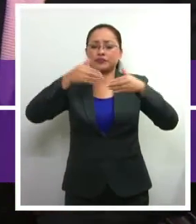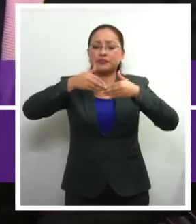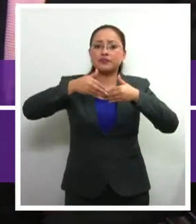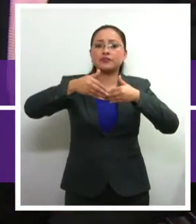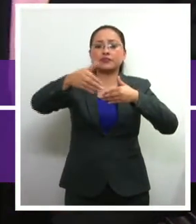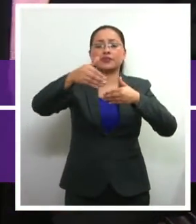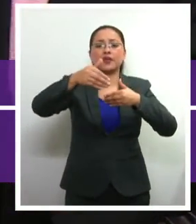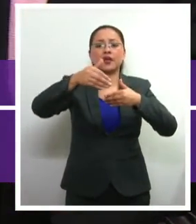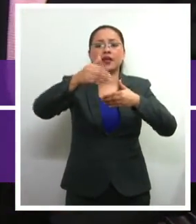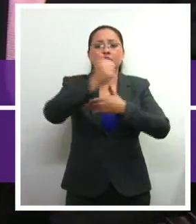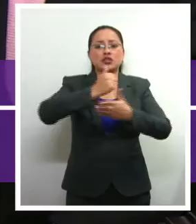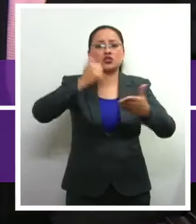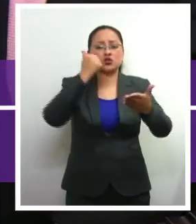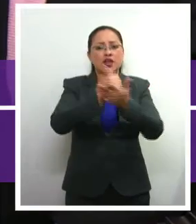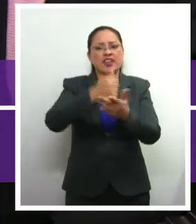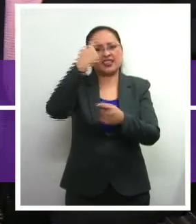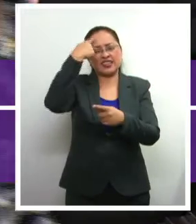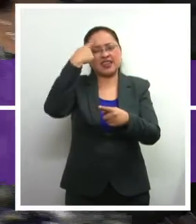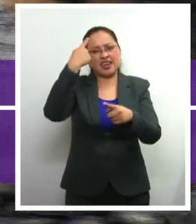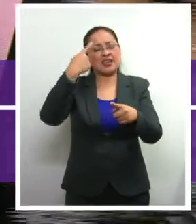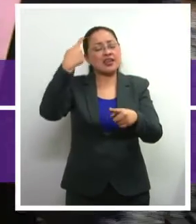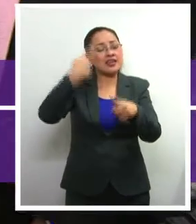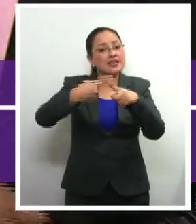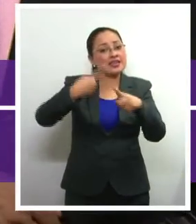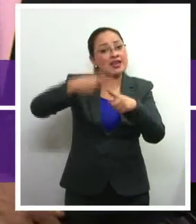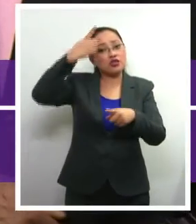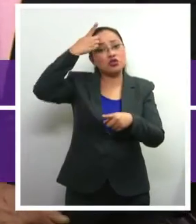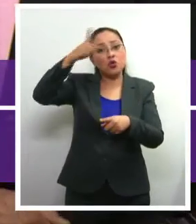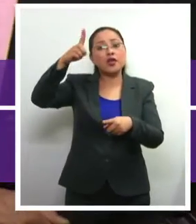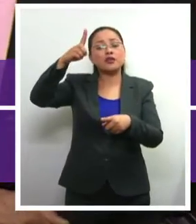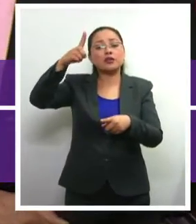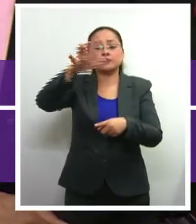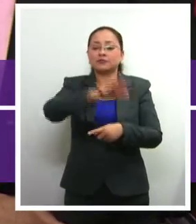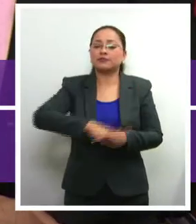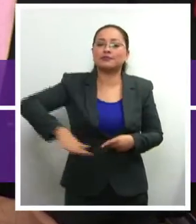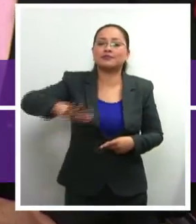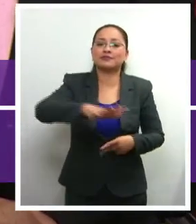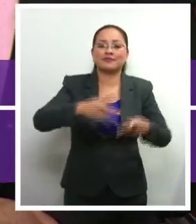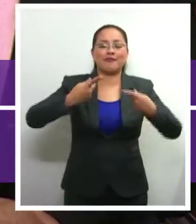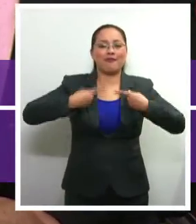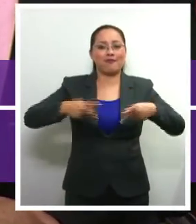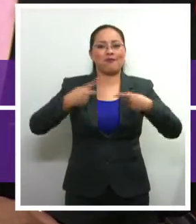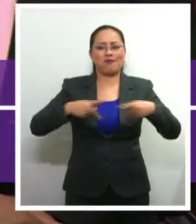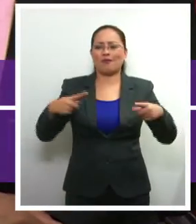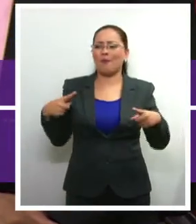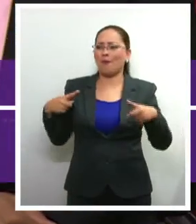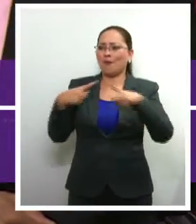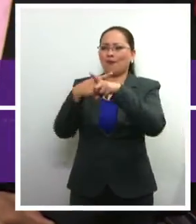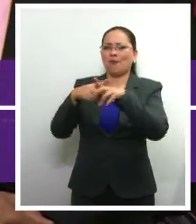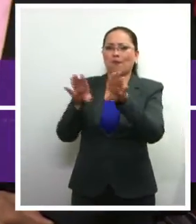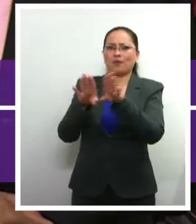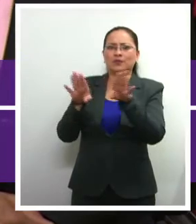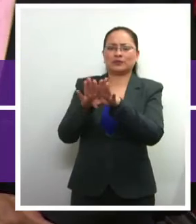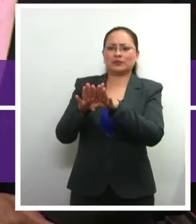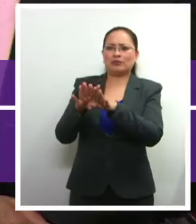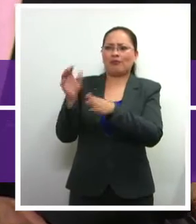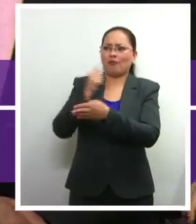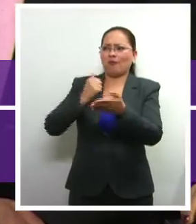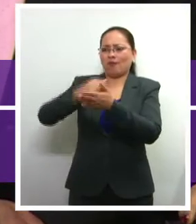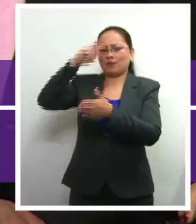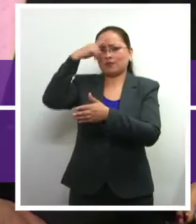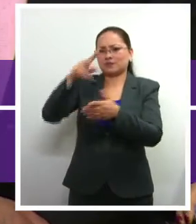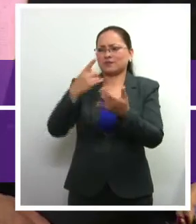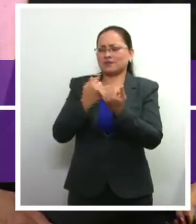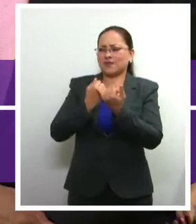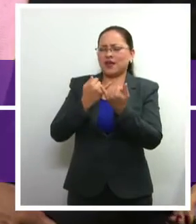le pertenece a sus habitantes. Esto resulta contradictorio con la soberanía de la Ciudad de México como